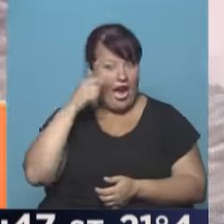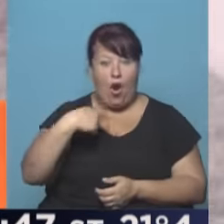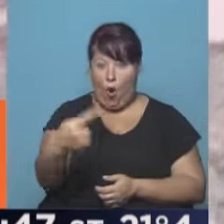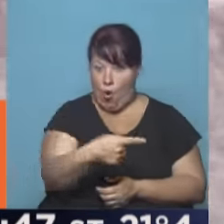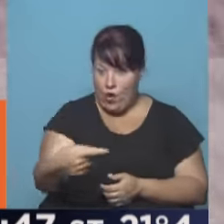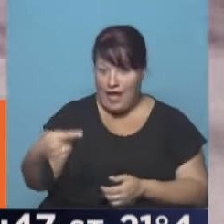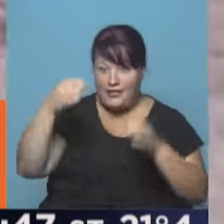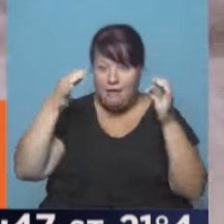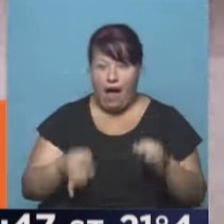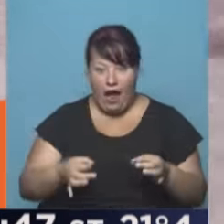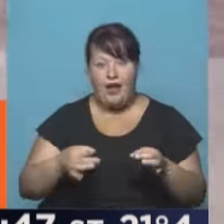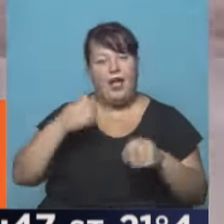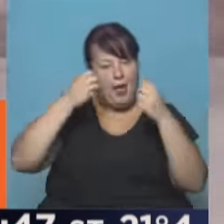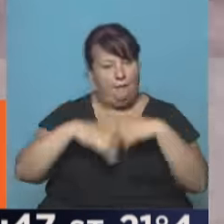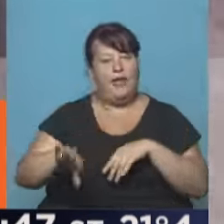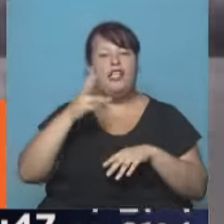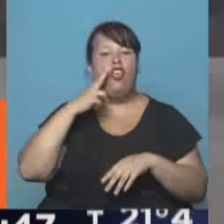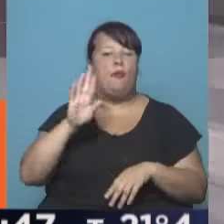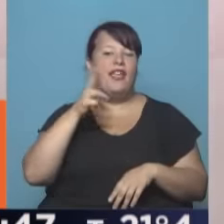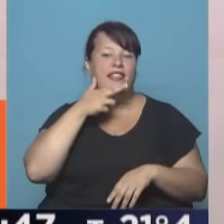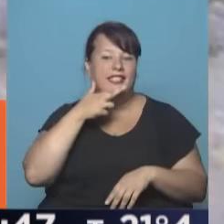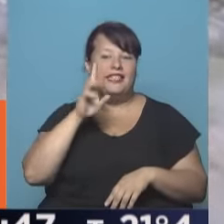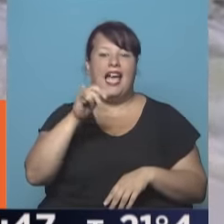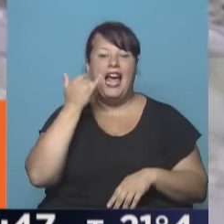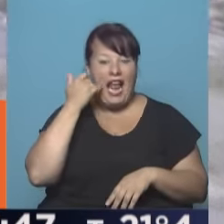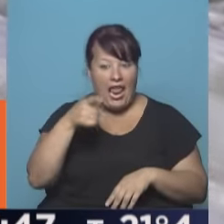una semana exactamente, va a alargar la edición 2017